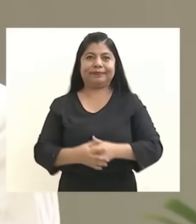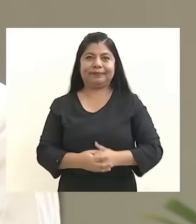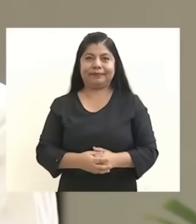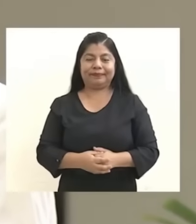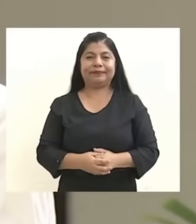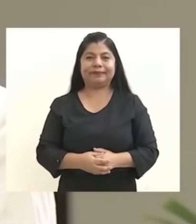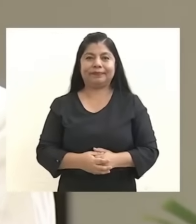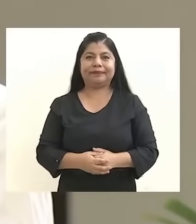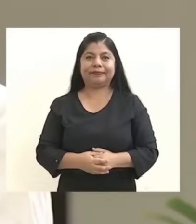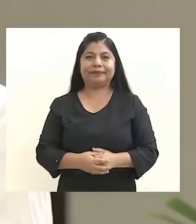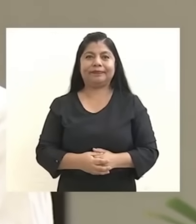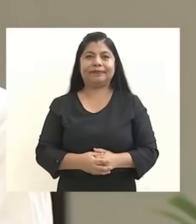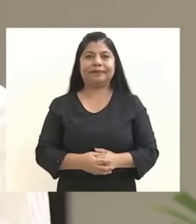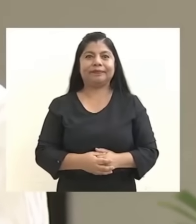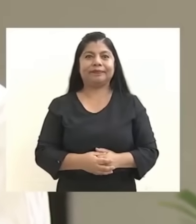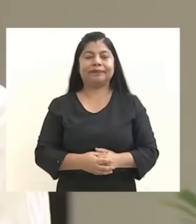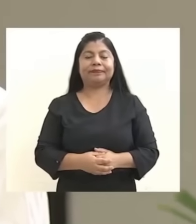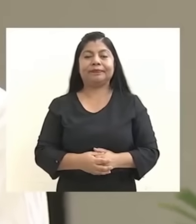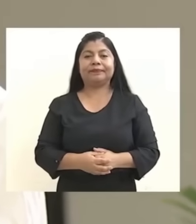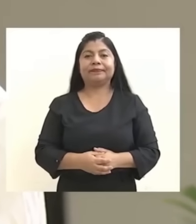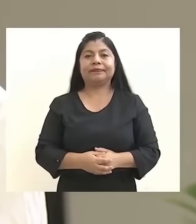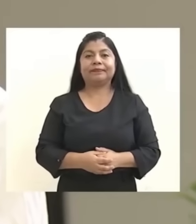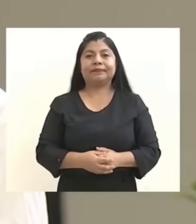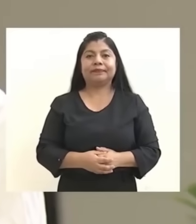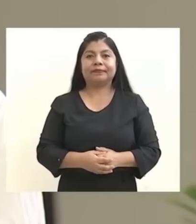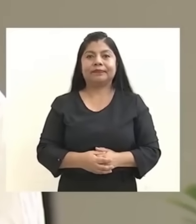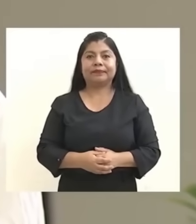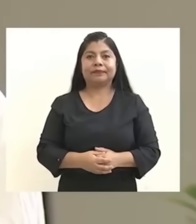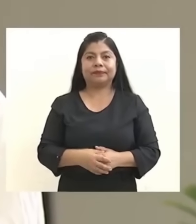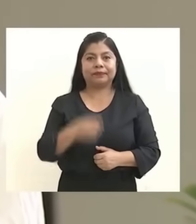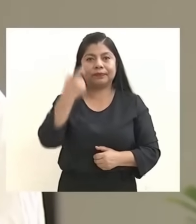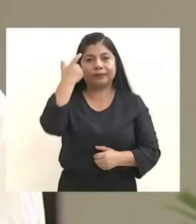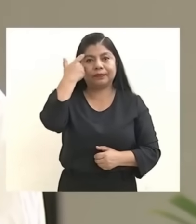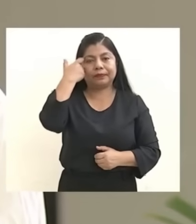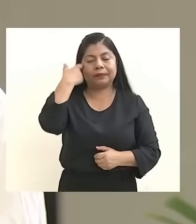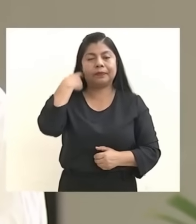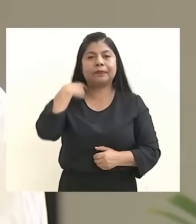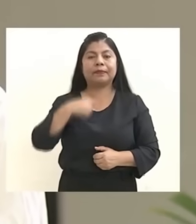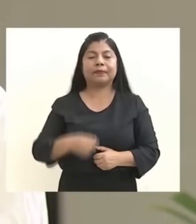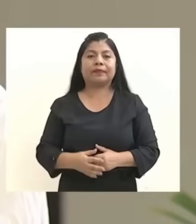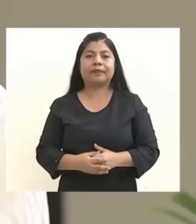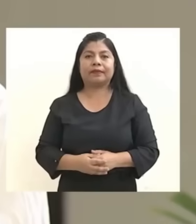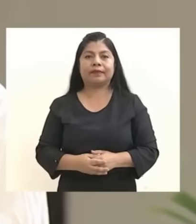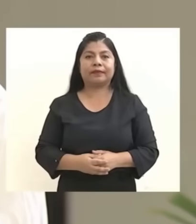indígenas, campesinos, obreros, comerciantes, maestros,